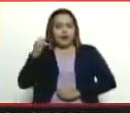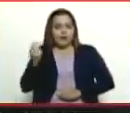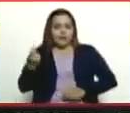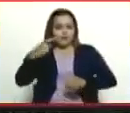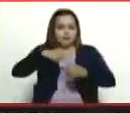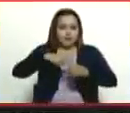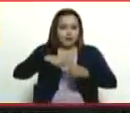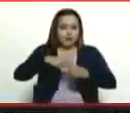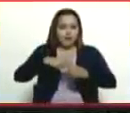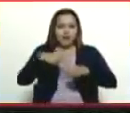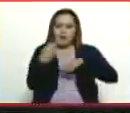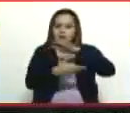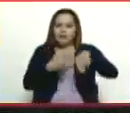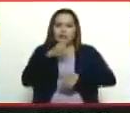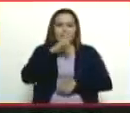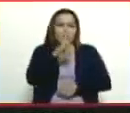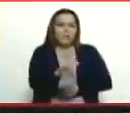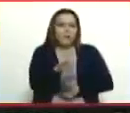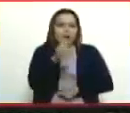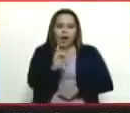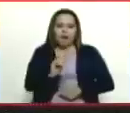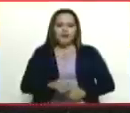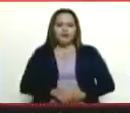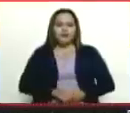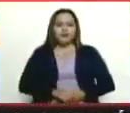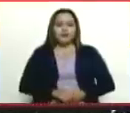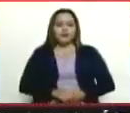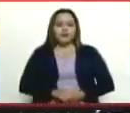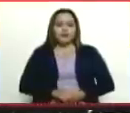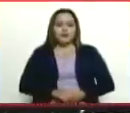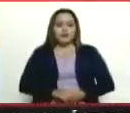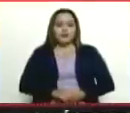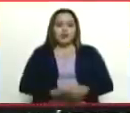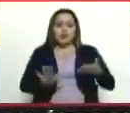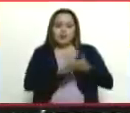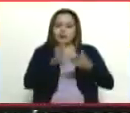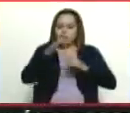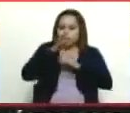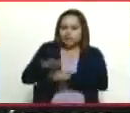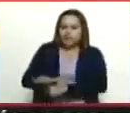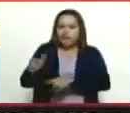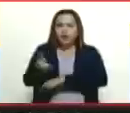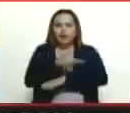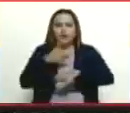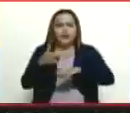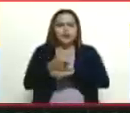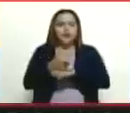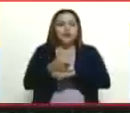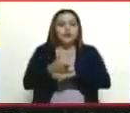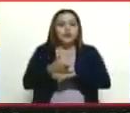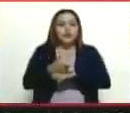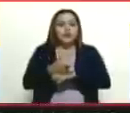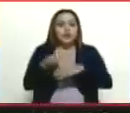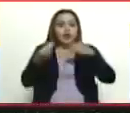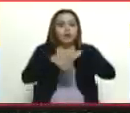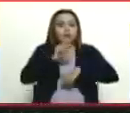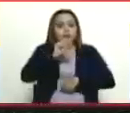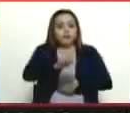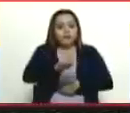en los hechos terribles de la represión del régimen de punto fijista en